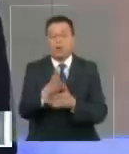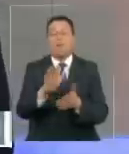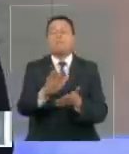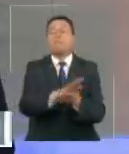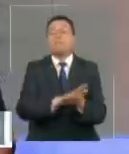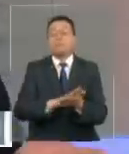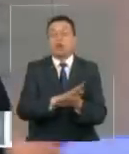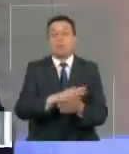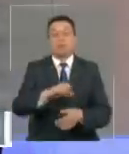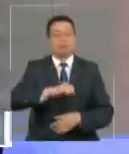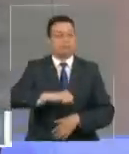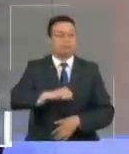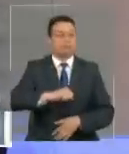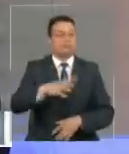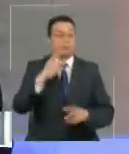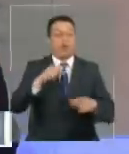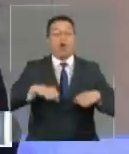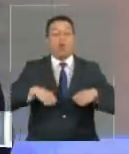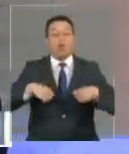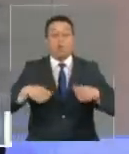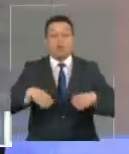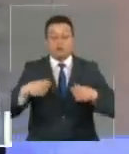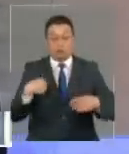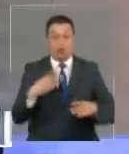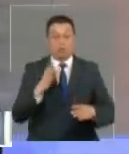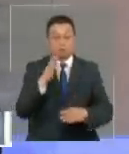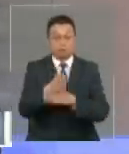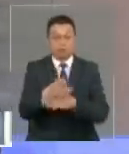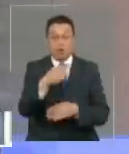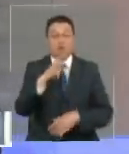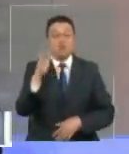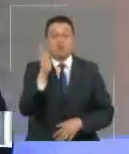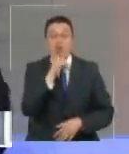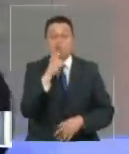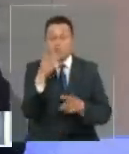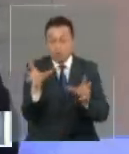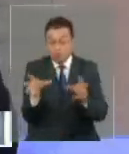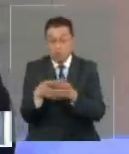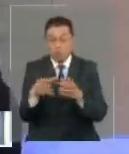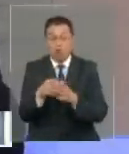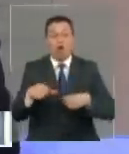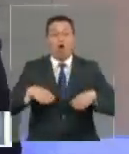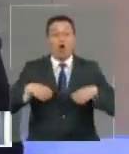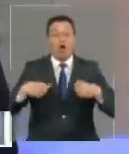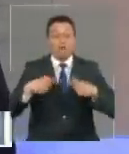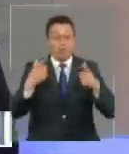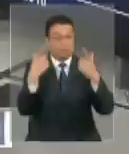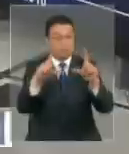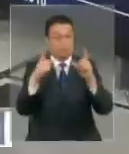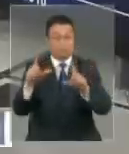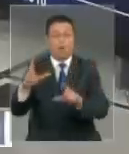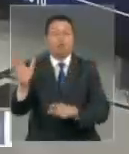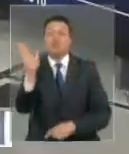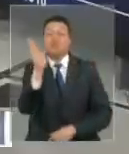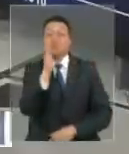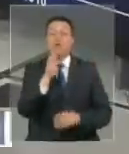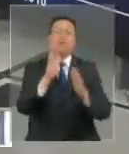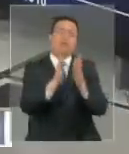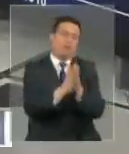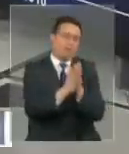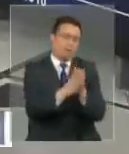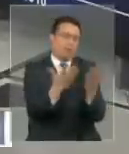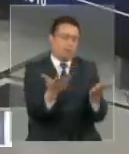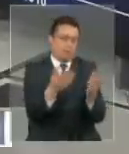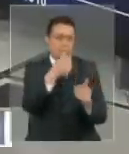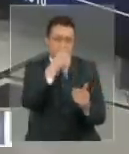ejemplo, llegamos, empezamos a reunirnos con la juventud. Cuando yo llegué a la comuna, no había ninguna organización juvenil con personalidad jurídica. Te voy a pedir, por favor, que